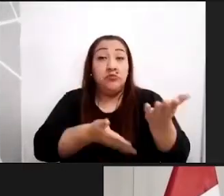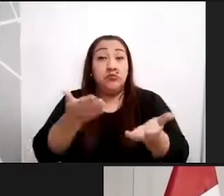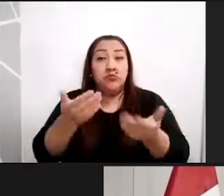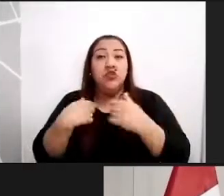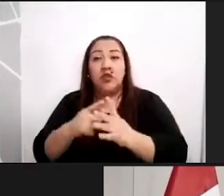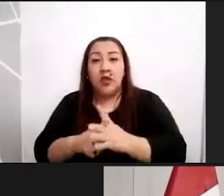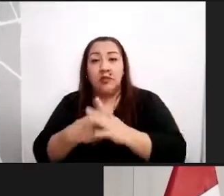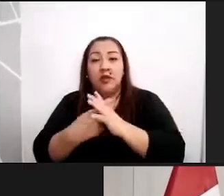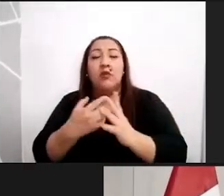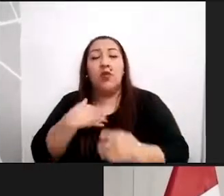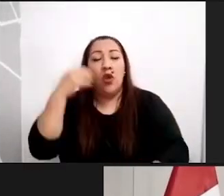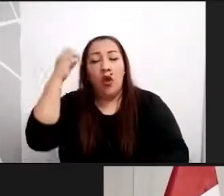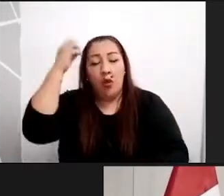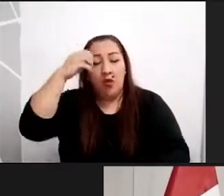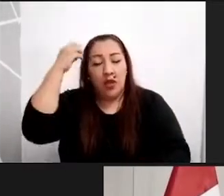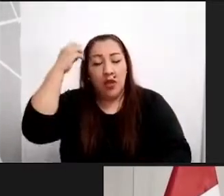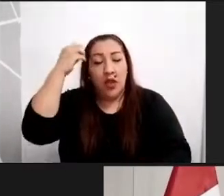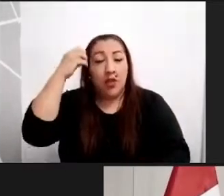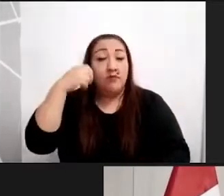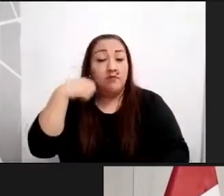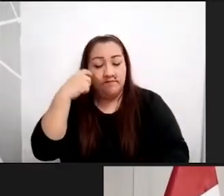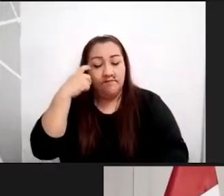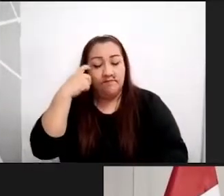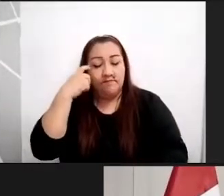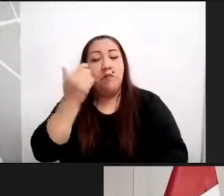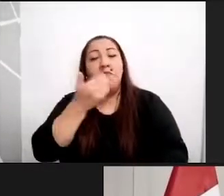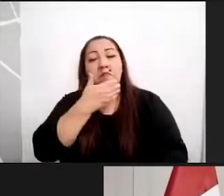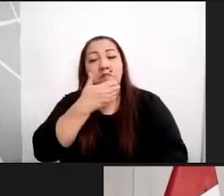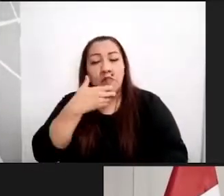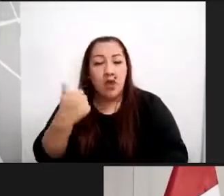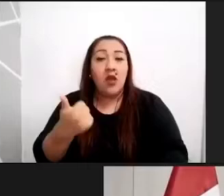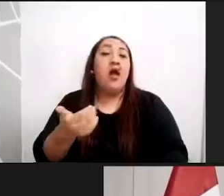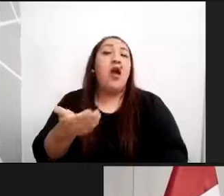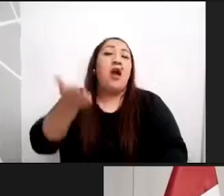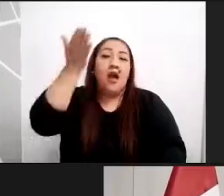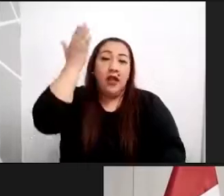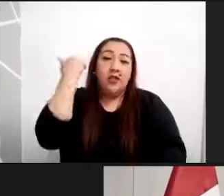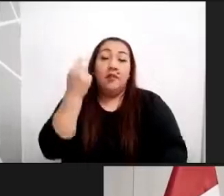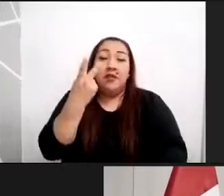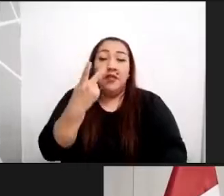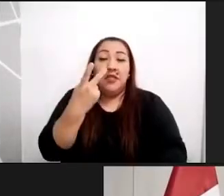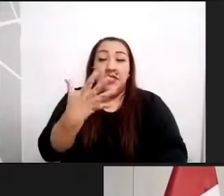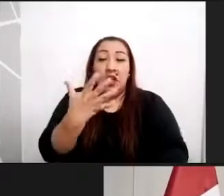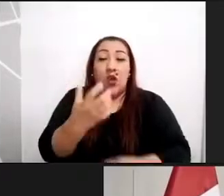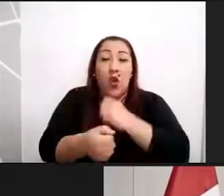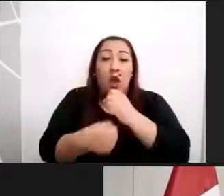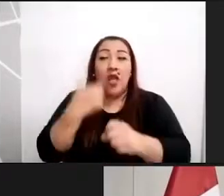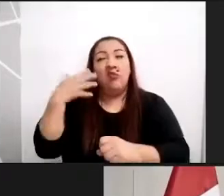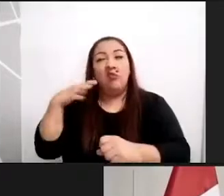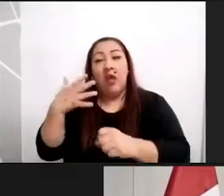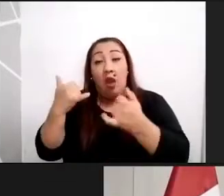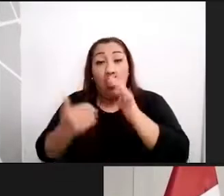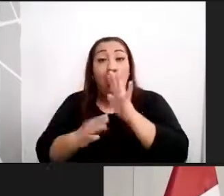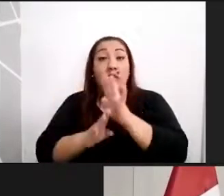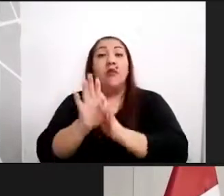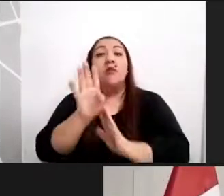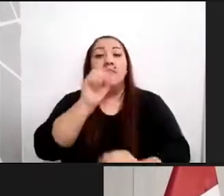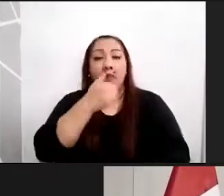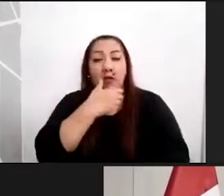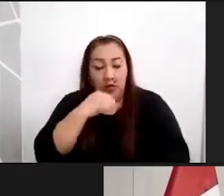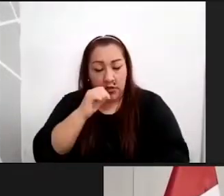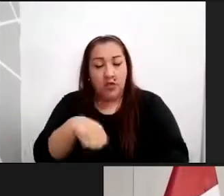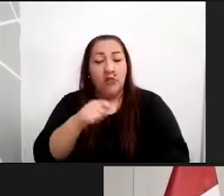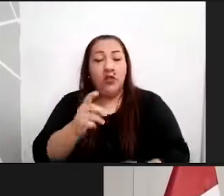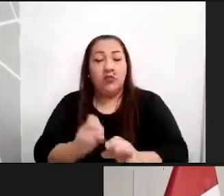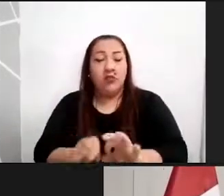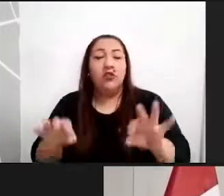mi juicio estamos definitivamente mejores que hace 25 años, antes de la creación de esta importante institución, y